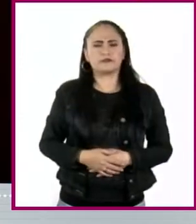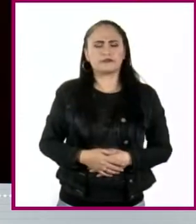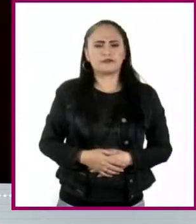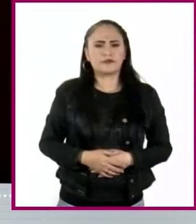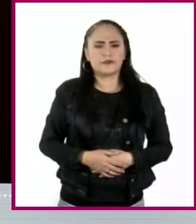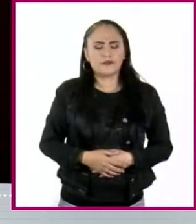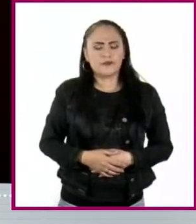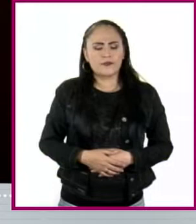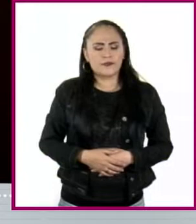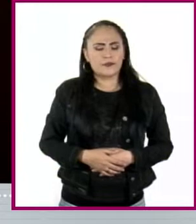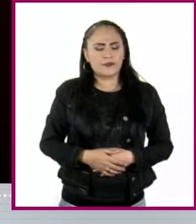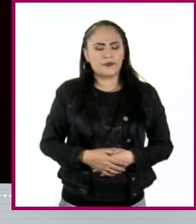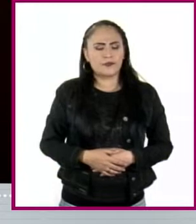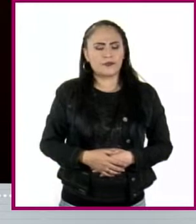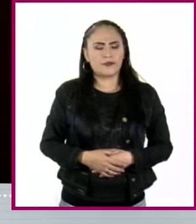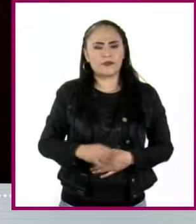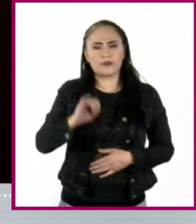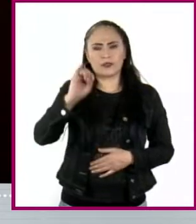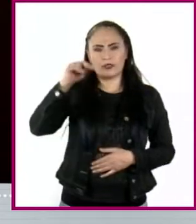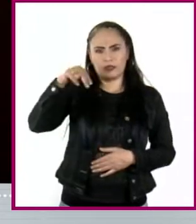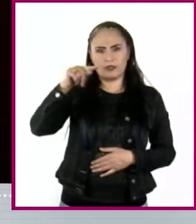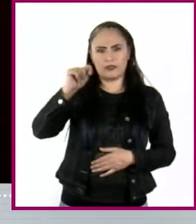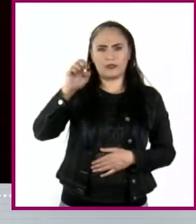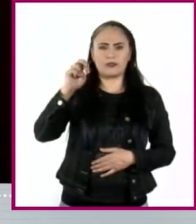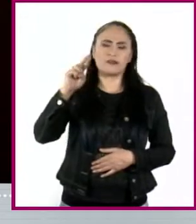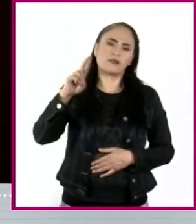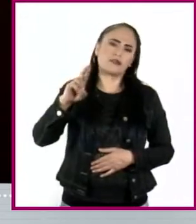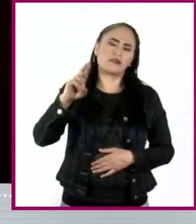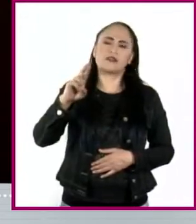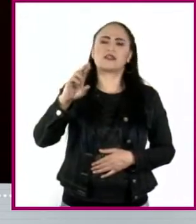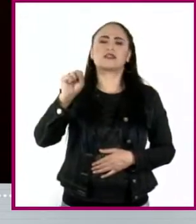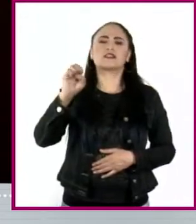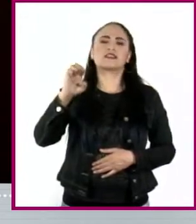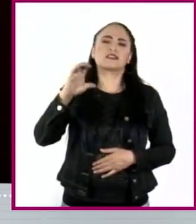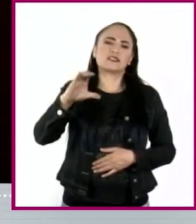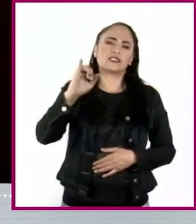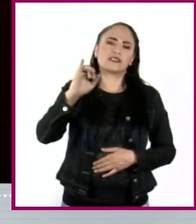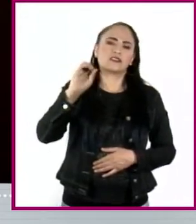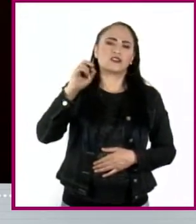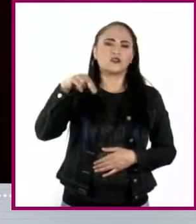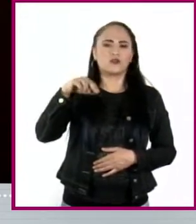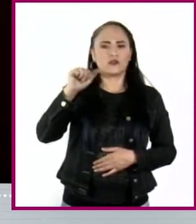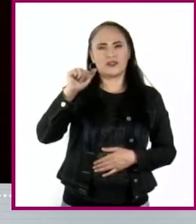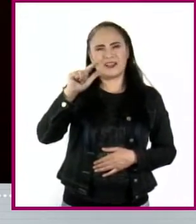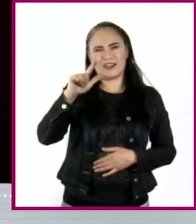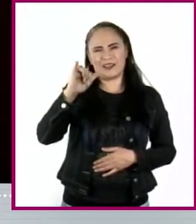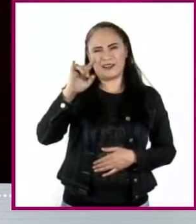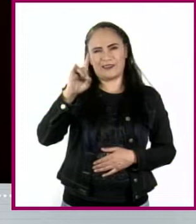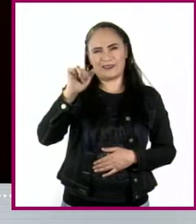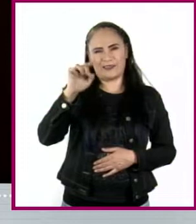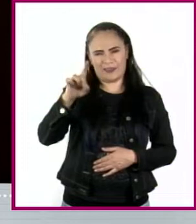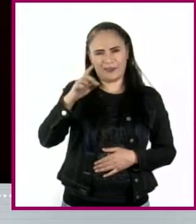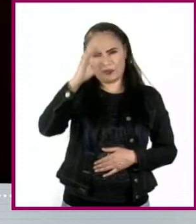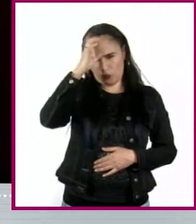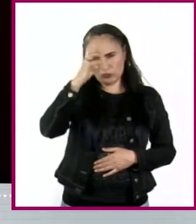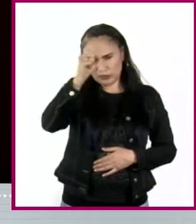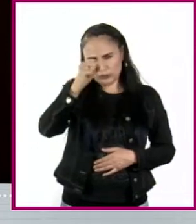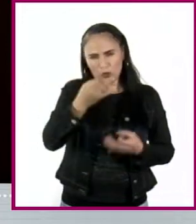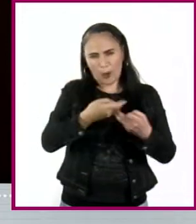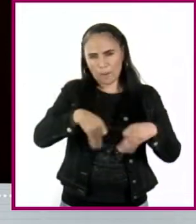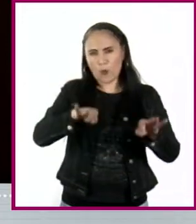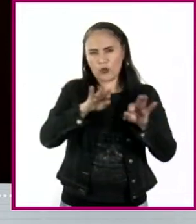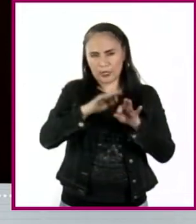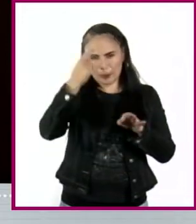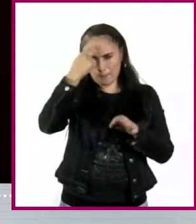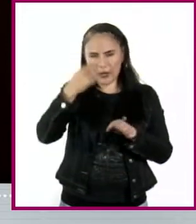es un concepto fundamental que hay que tener presente. Es muy importante que se señale. Para el diseño